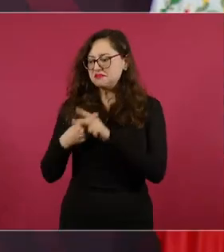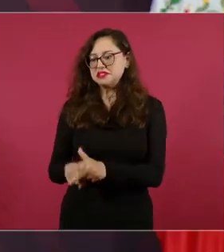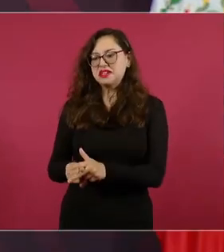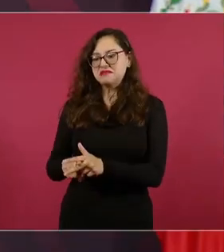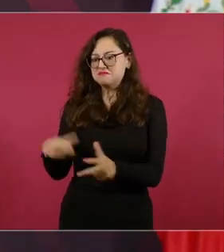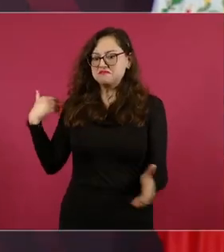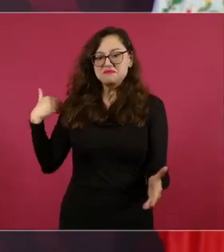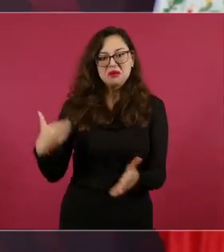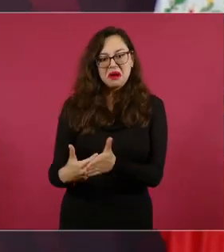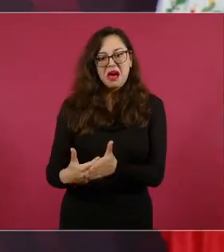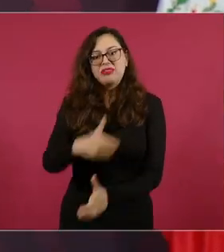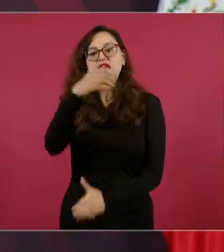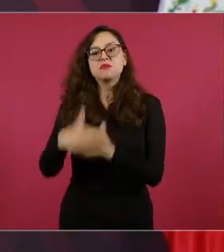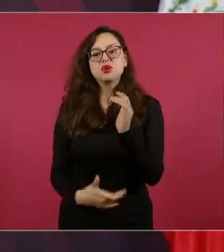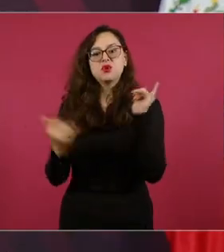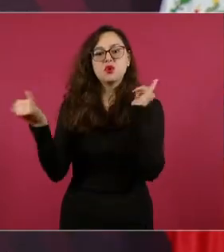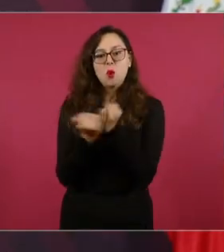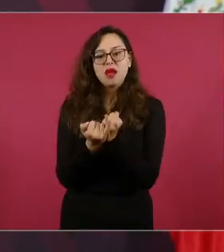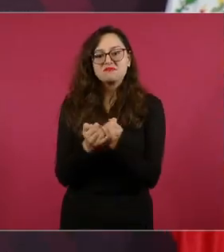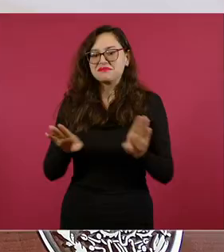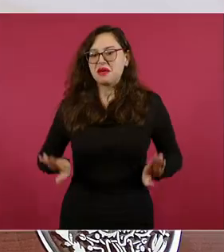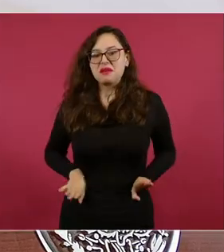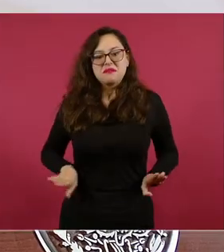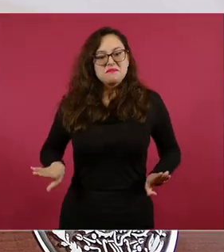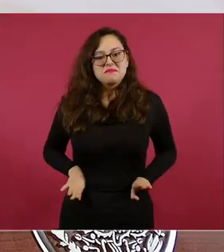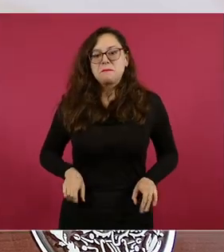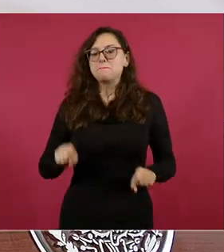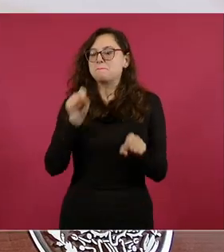termino y no cambié.